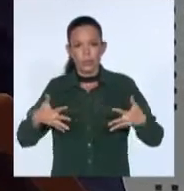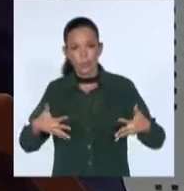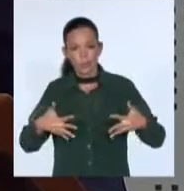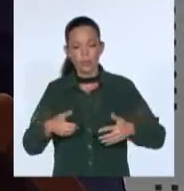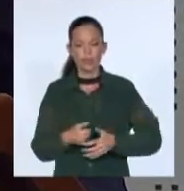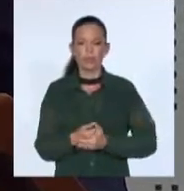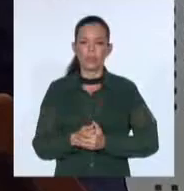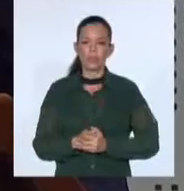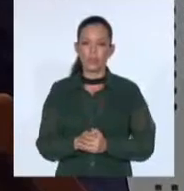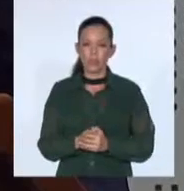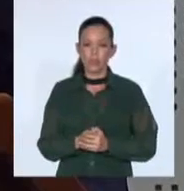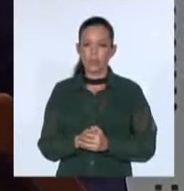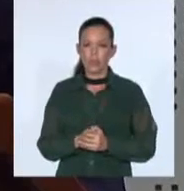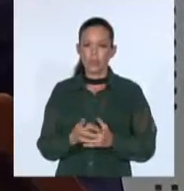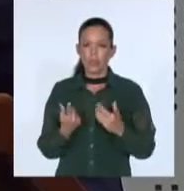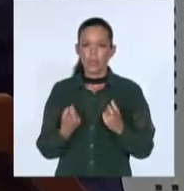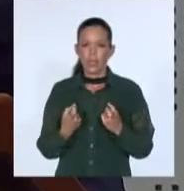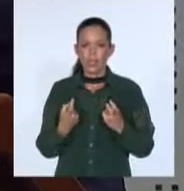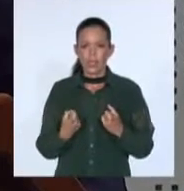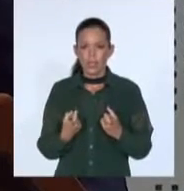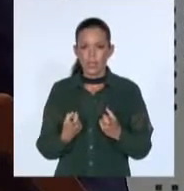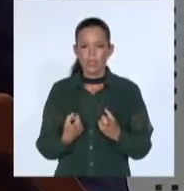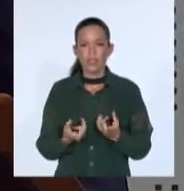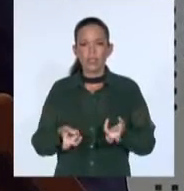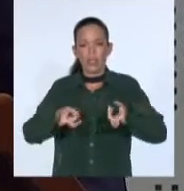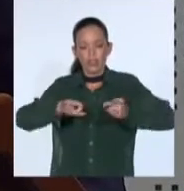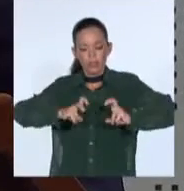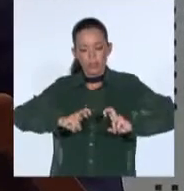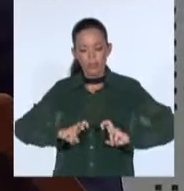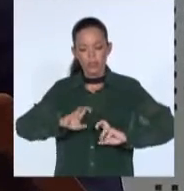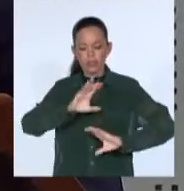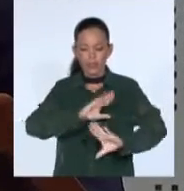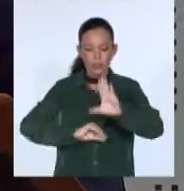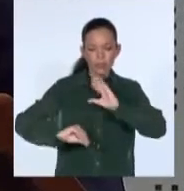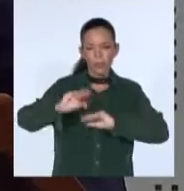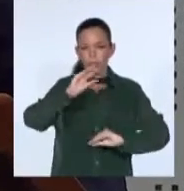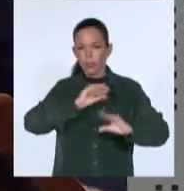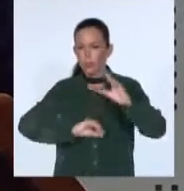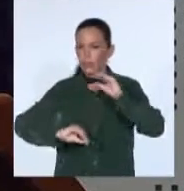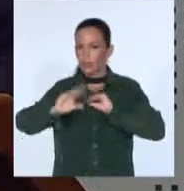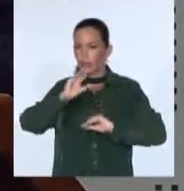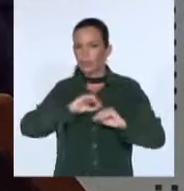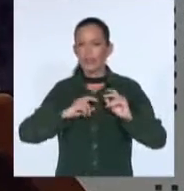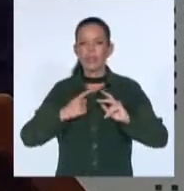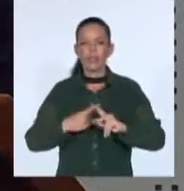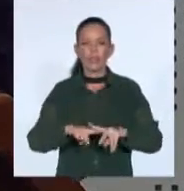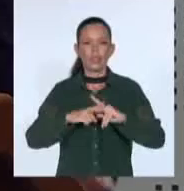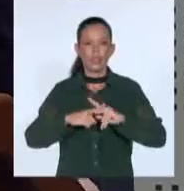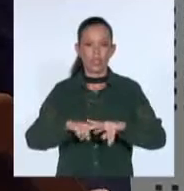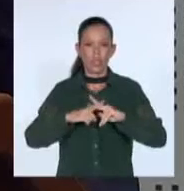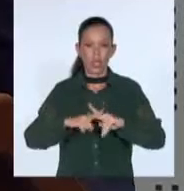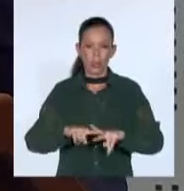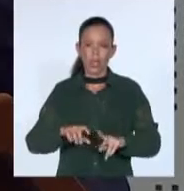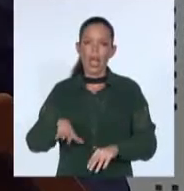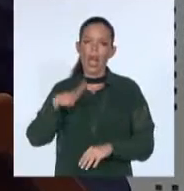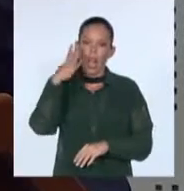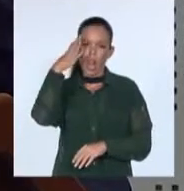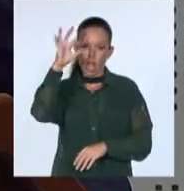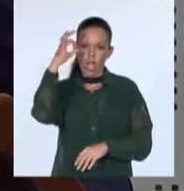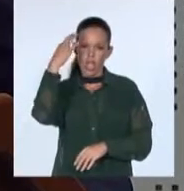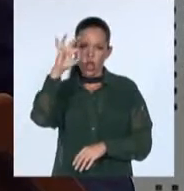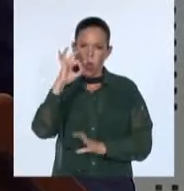a sentarse a una mesa de negociación que nos permita resolver, dentro de la lógica del